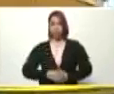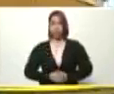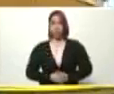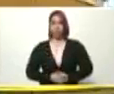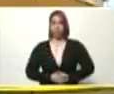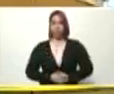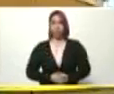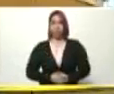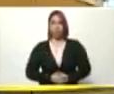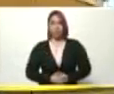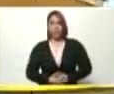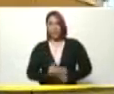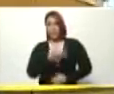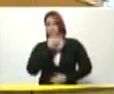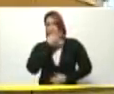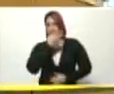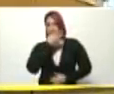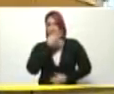verde olivo,